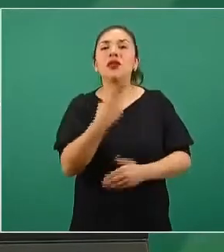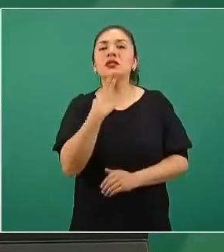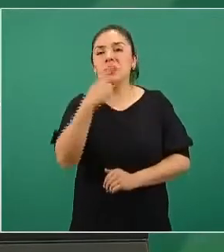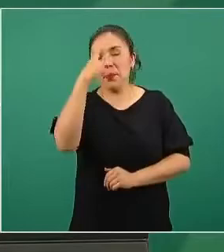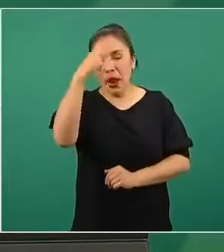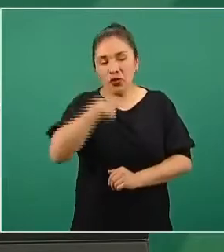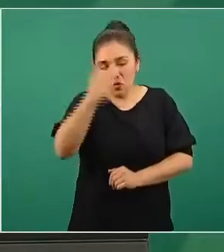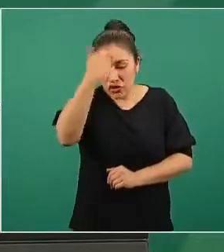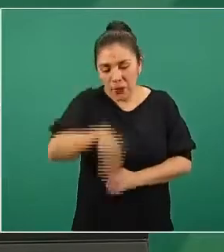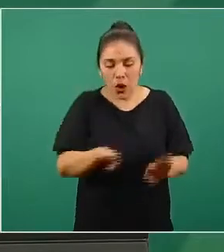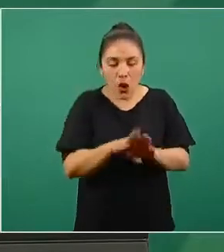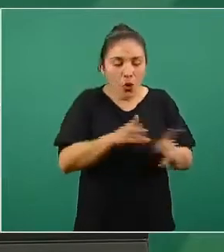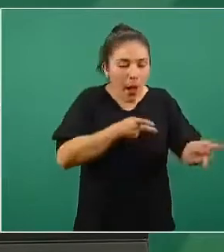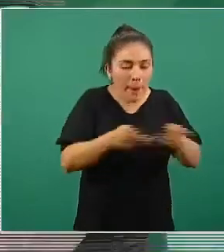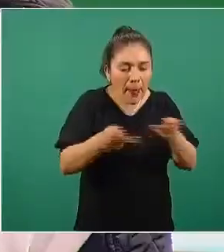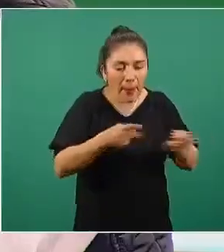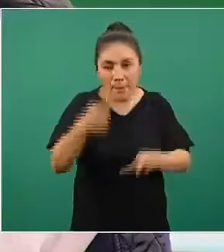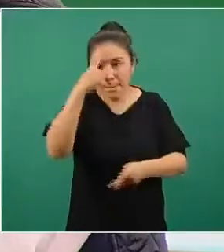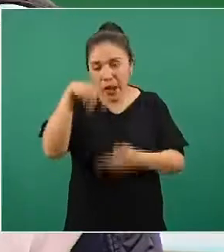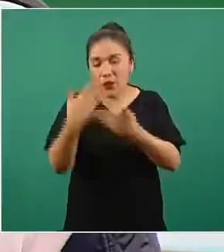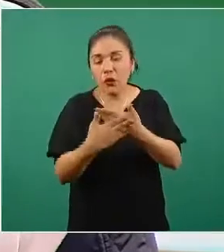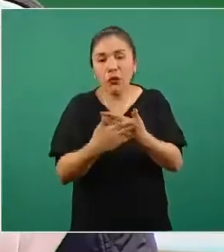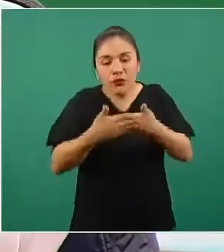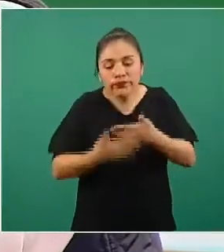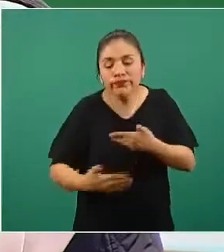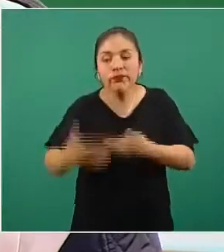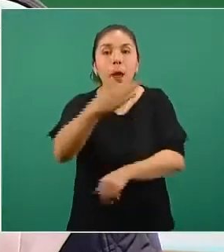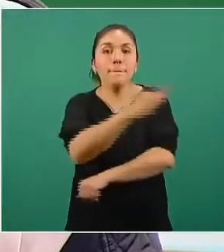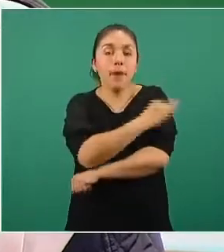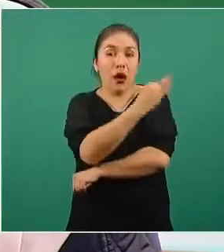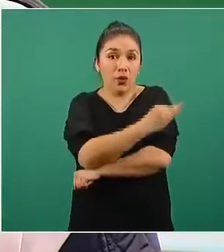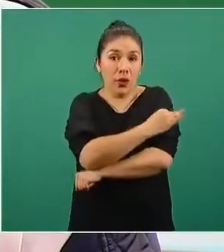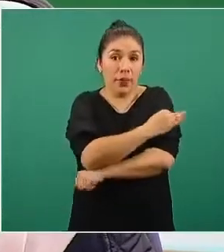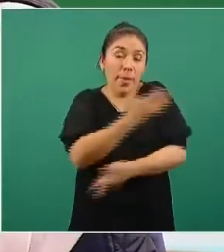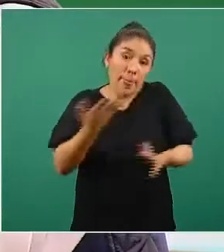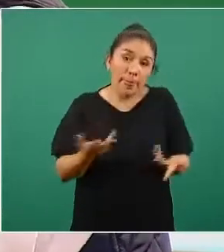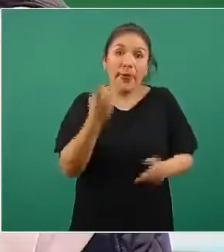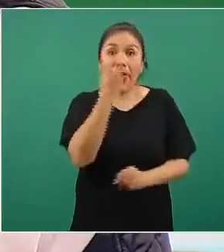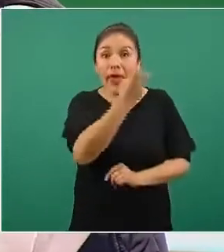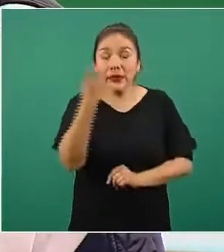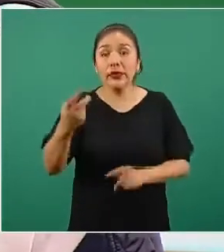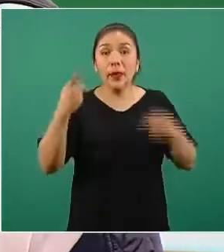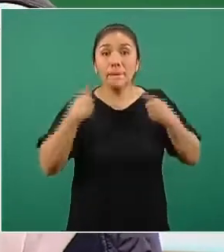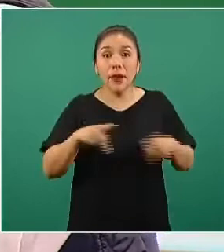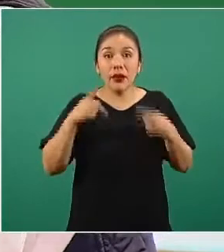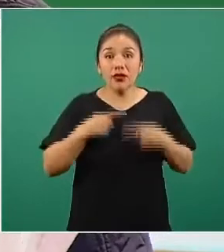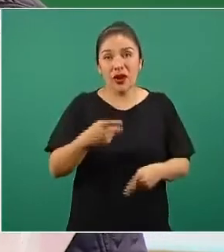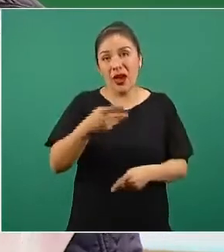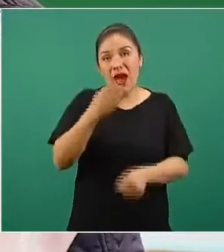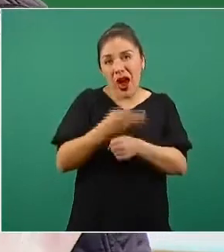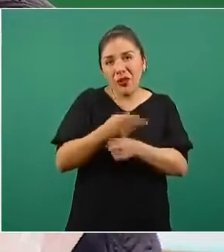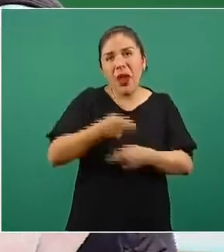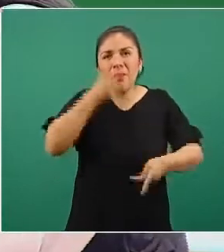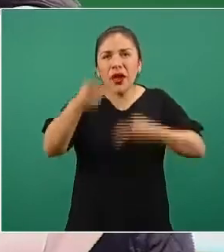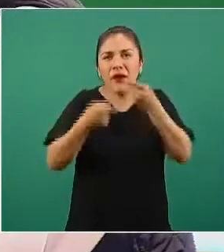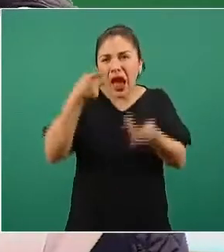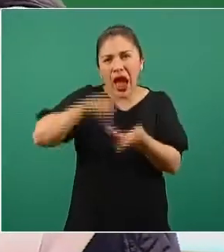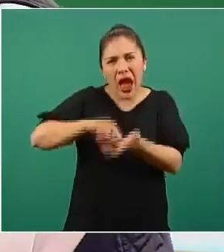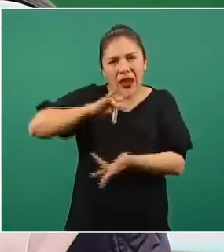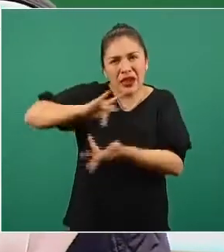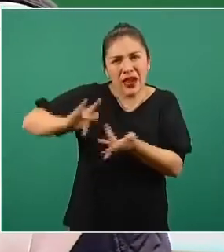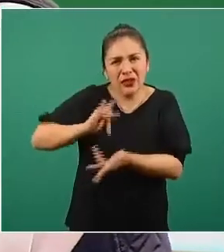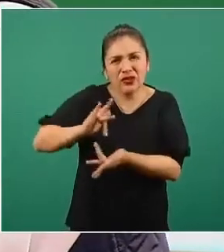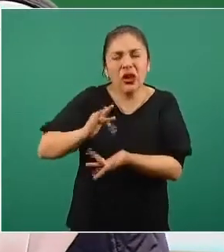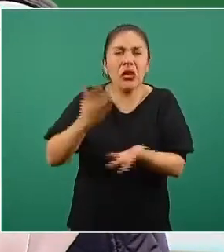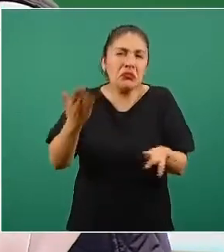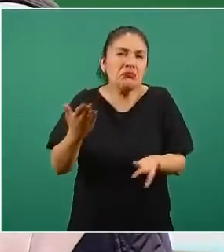esta estrategia operativa. Y pues estas personas que se han manifestado en redes sociales, yo lo